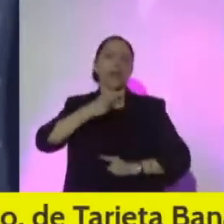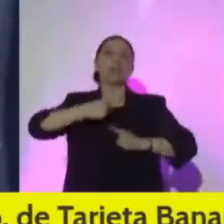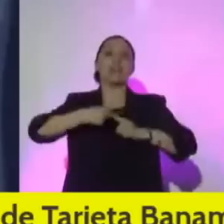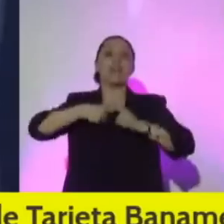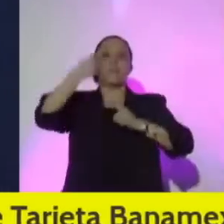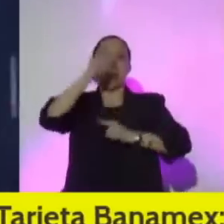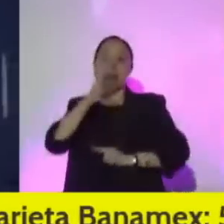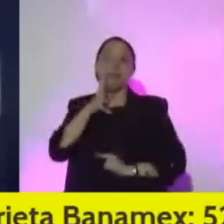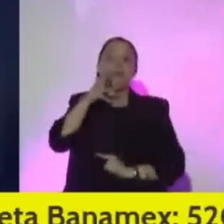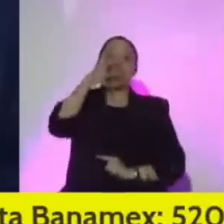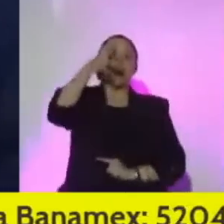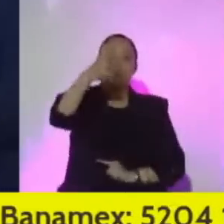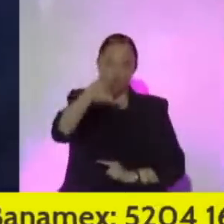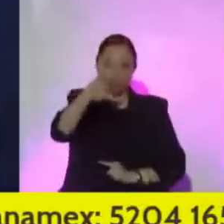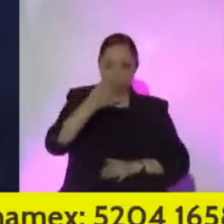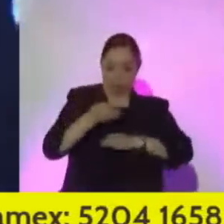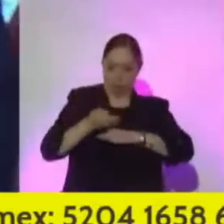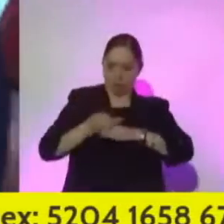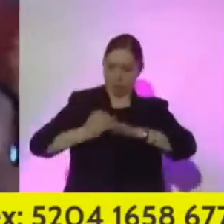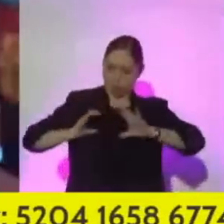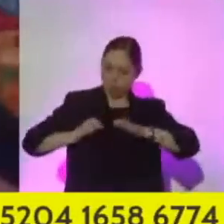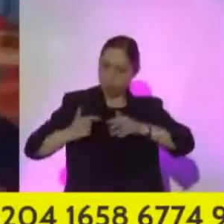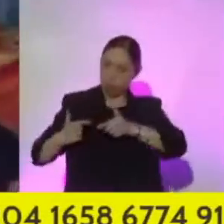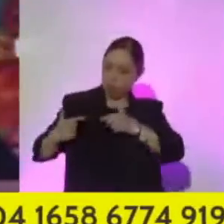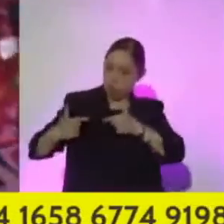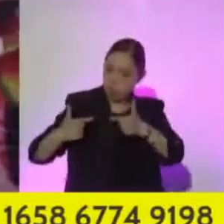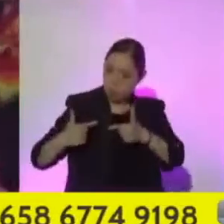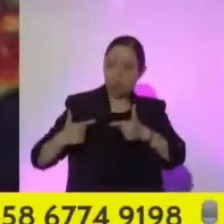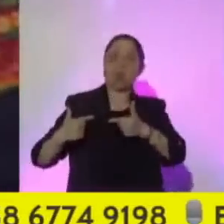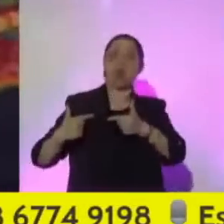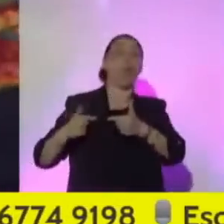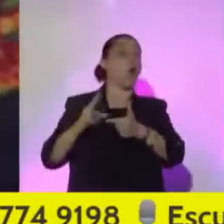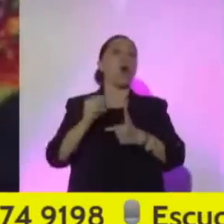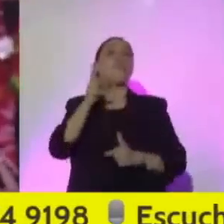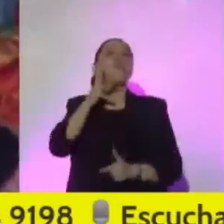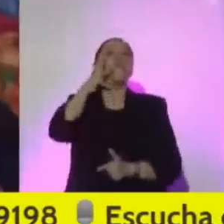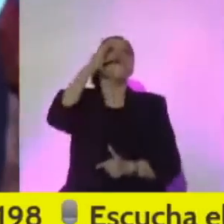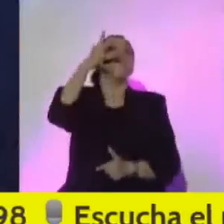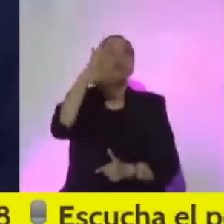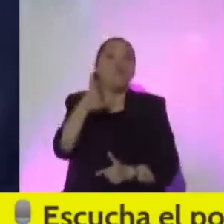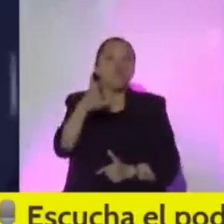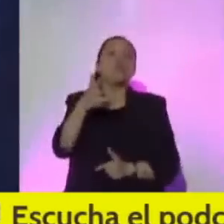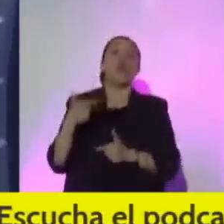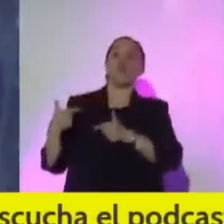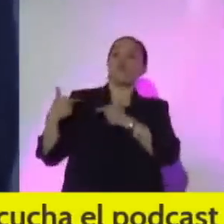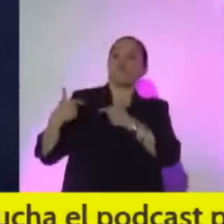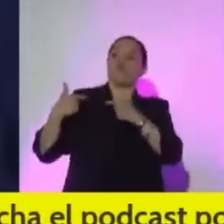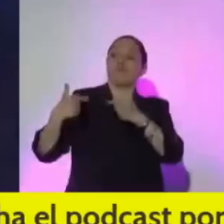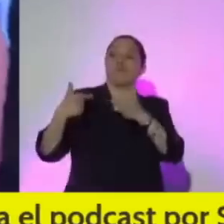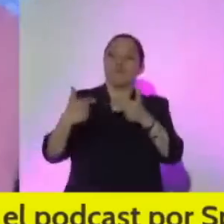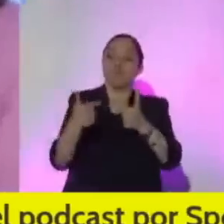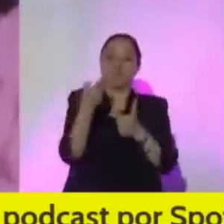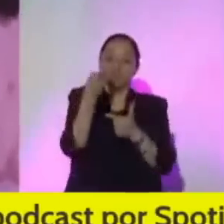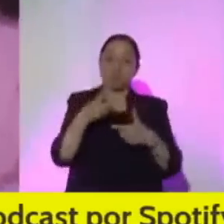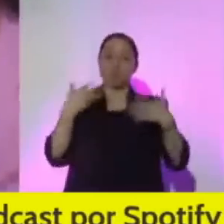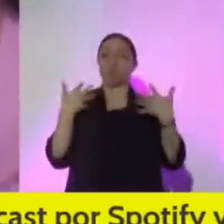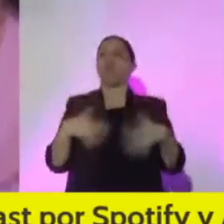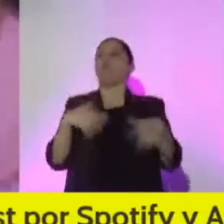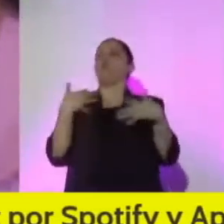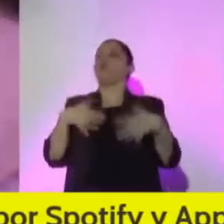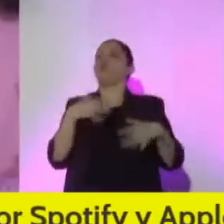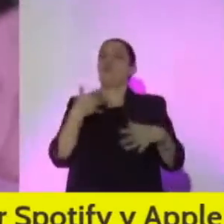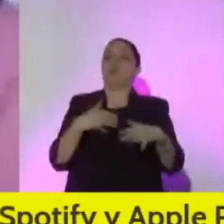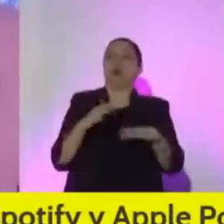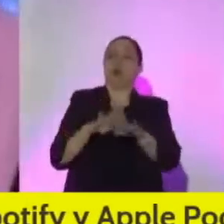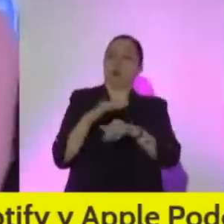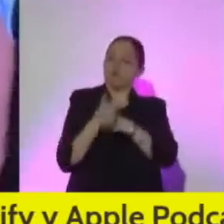no solo de Esta generación sino de las generaciones que vienen de ese tamaño es el reto que enfrentamos